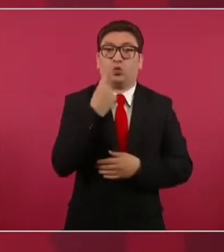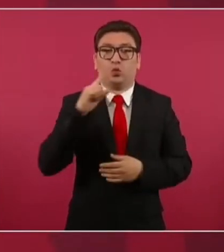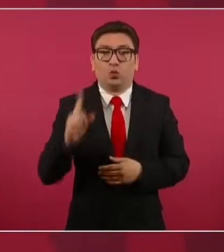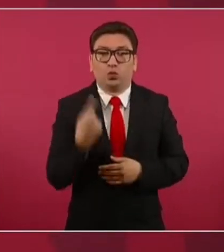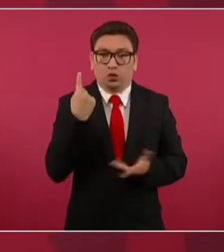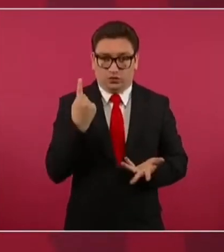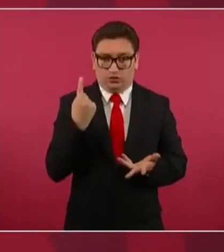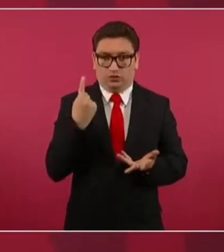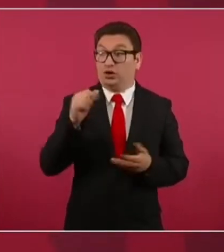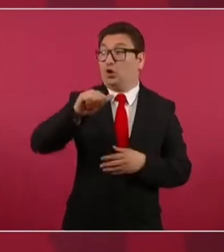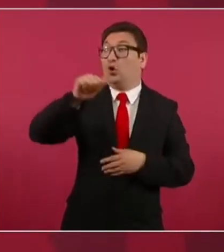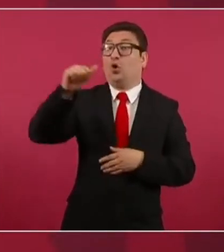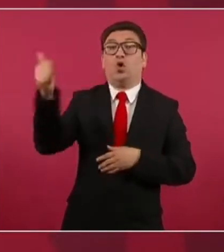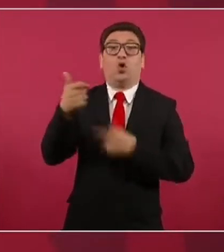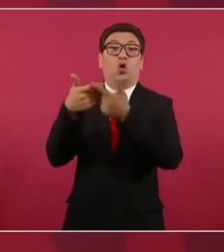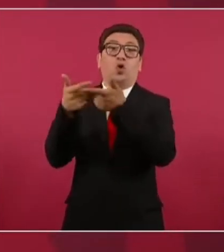mientras unos cuantos